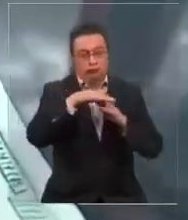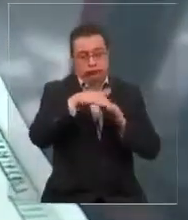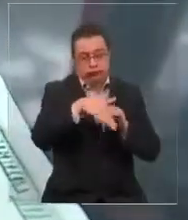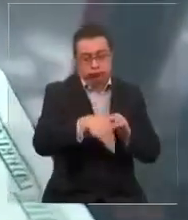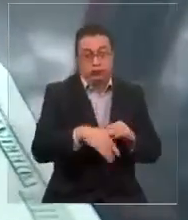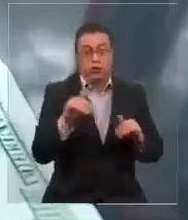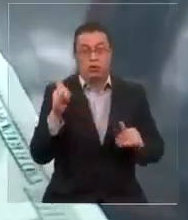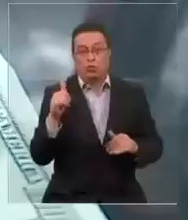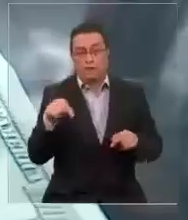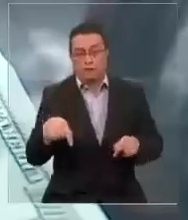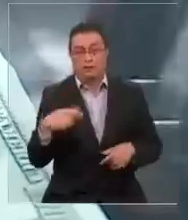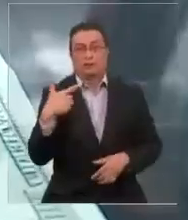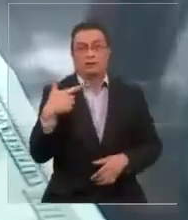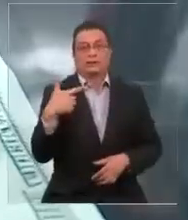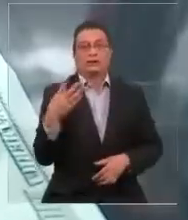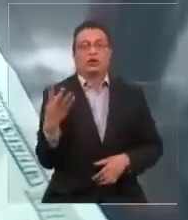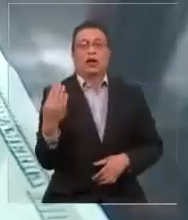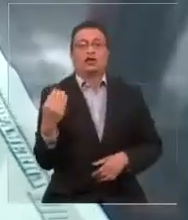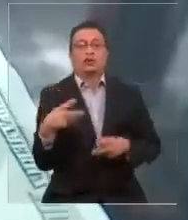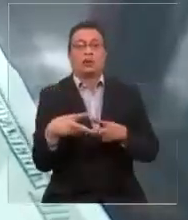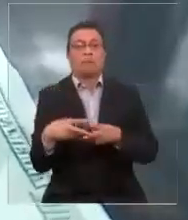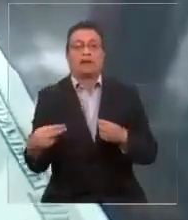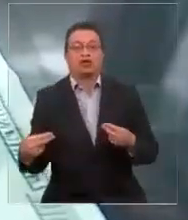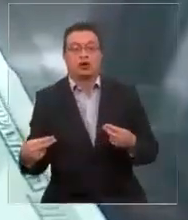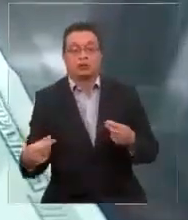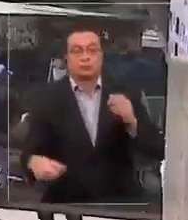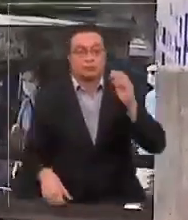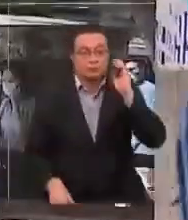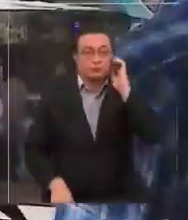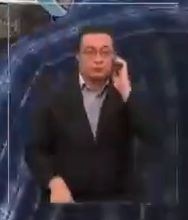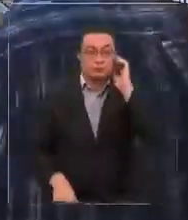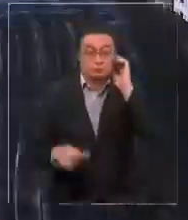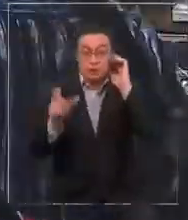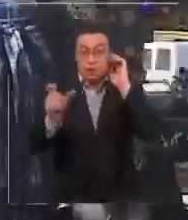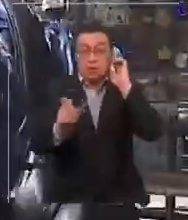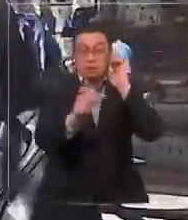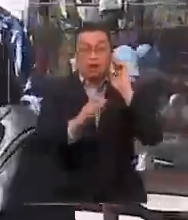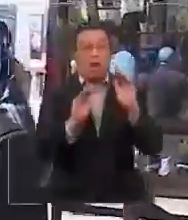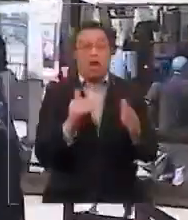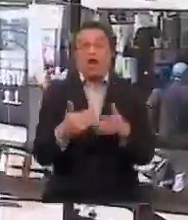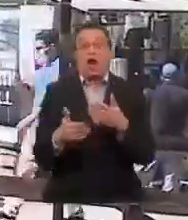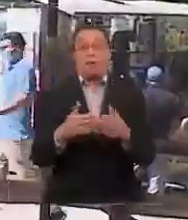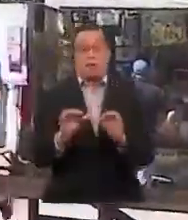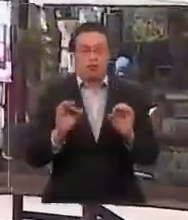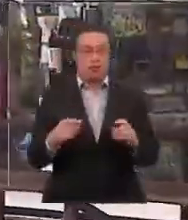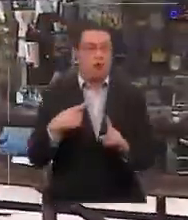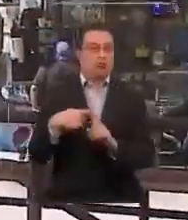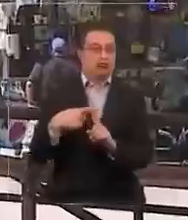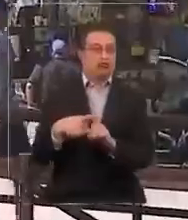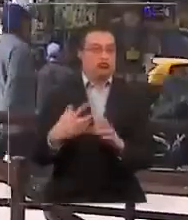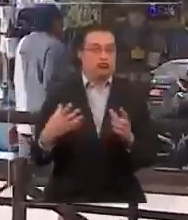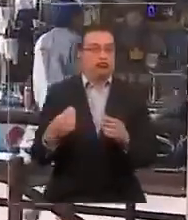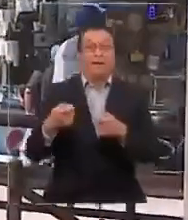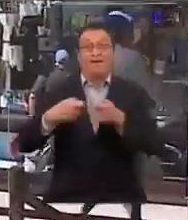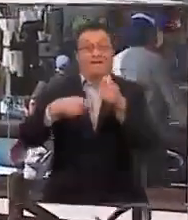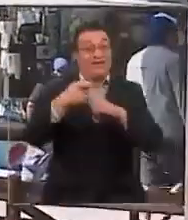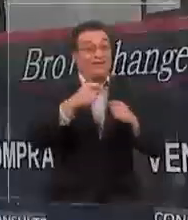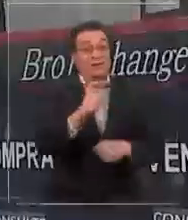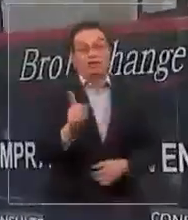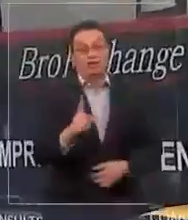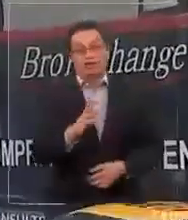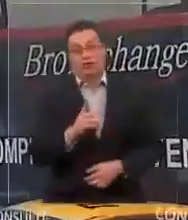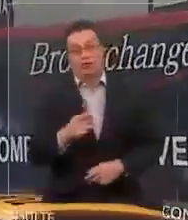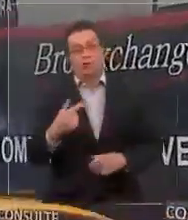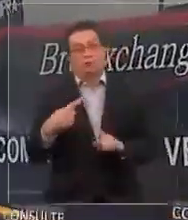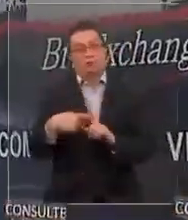jueves cerró en 714 pesos ciudadano corriente si le conviene a los cortadores no le conviene